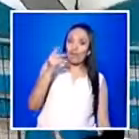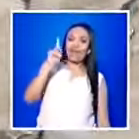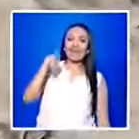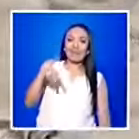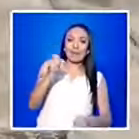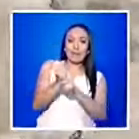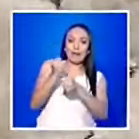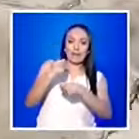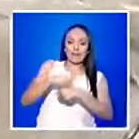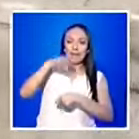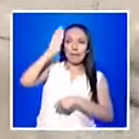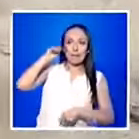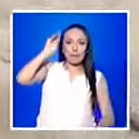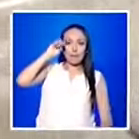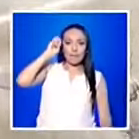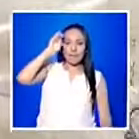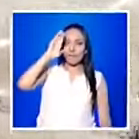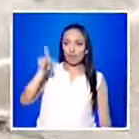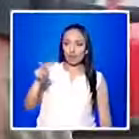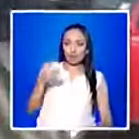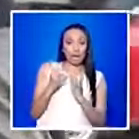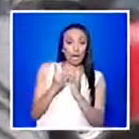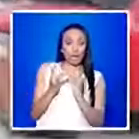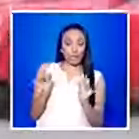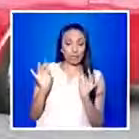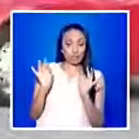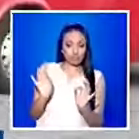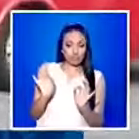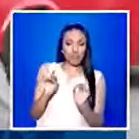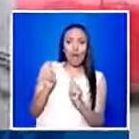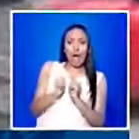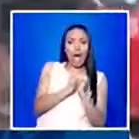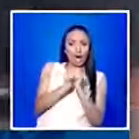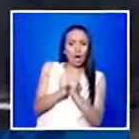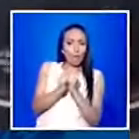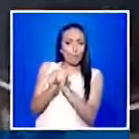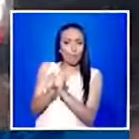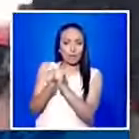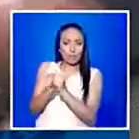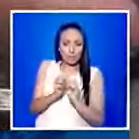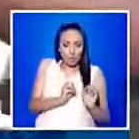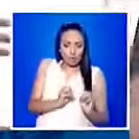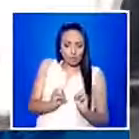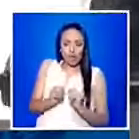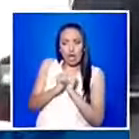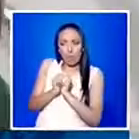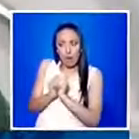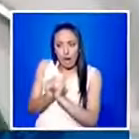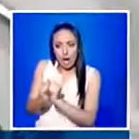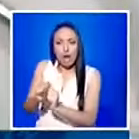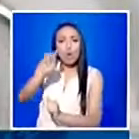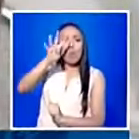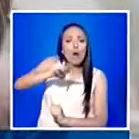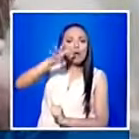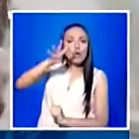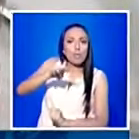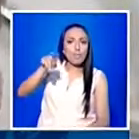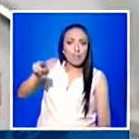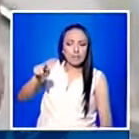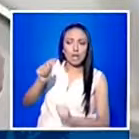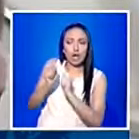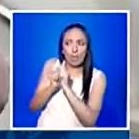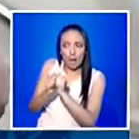mundo en audiovisuales de alta calidad. Tendrán el acompañamiento de los organizadores durante 4 meses, en los